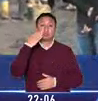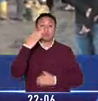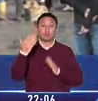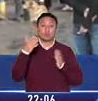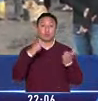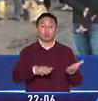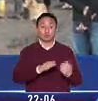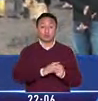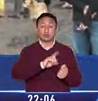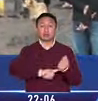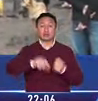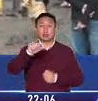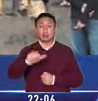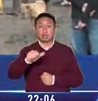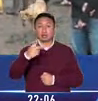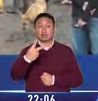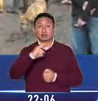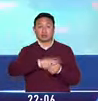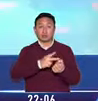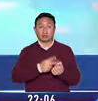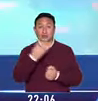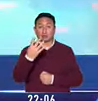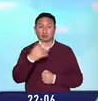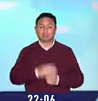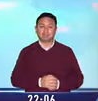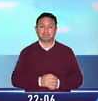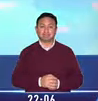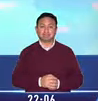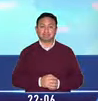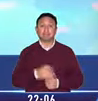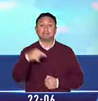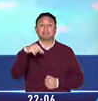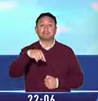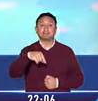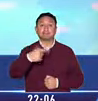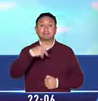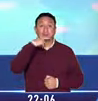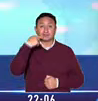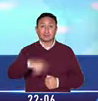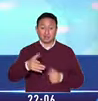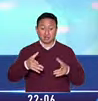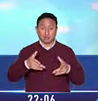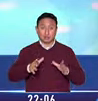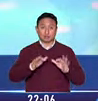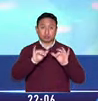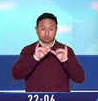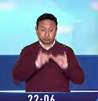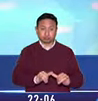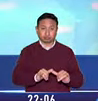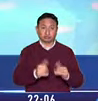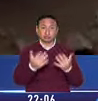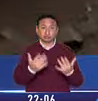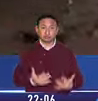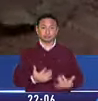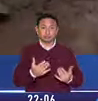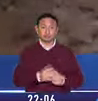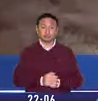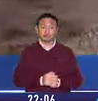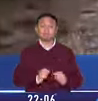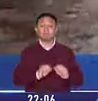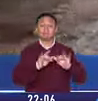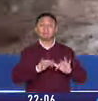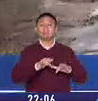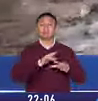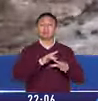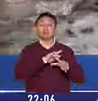una hermana y 2 sobrinas. Son 4. Quienes estaban viajando por el feriado se tuvieron que quedar varados. La Secretaría de Gestión